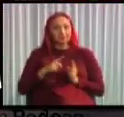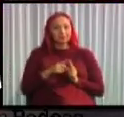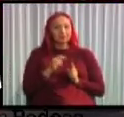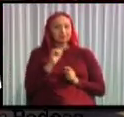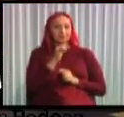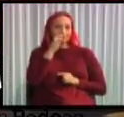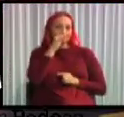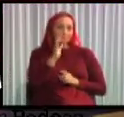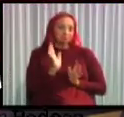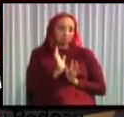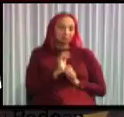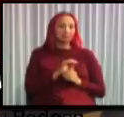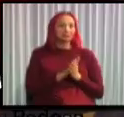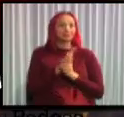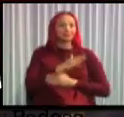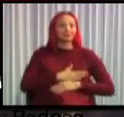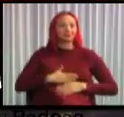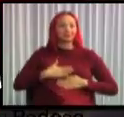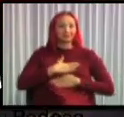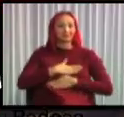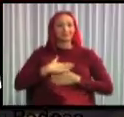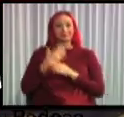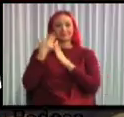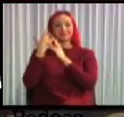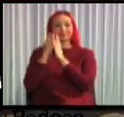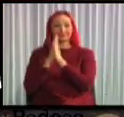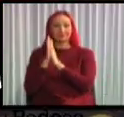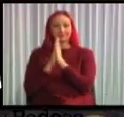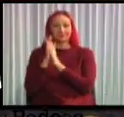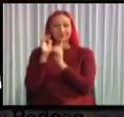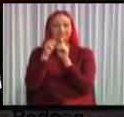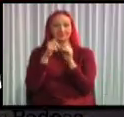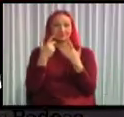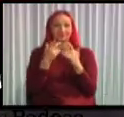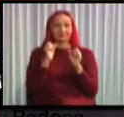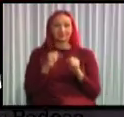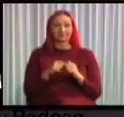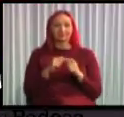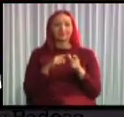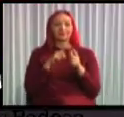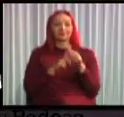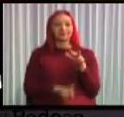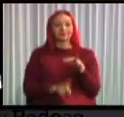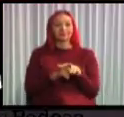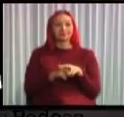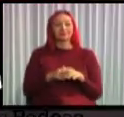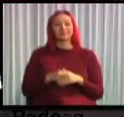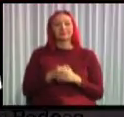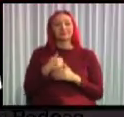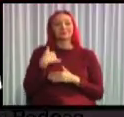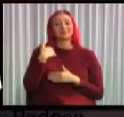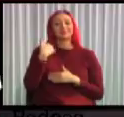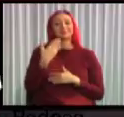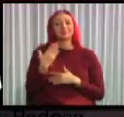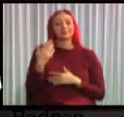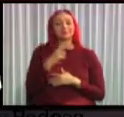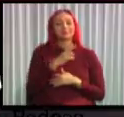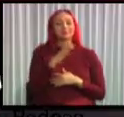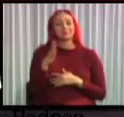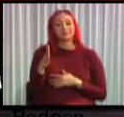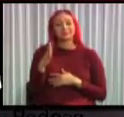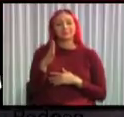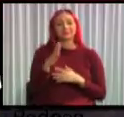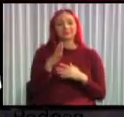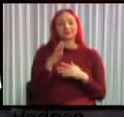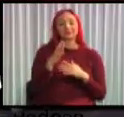como niño se divertía y lo esperaba hasta más no poder, y ese era al día siguiente, el 25, el auto